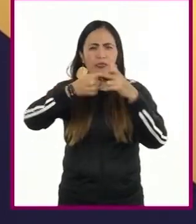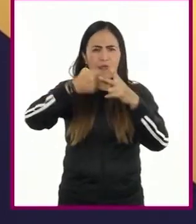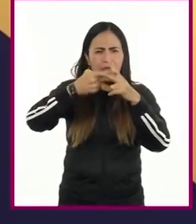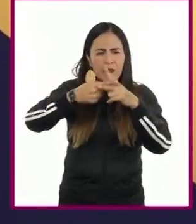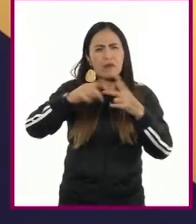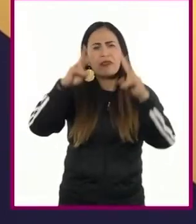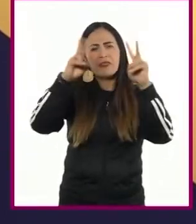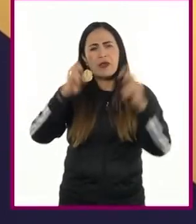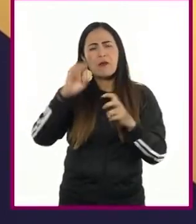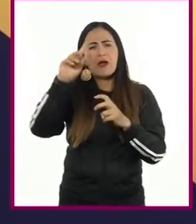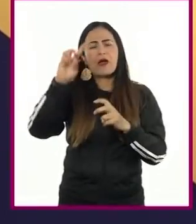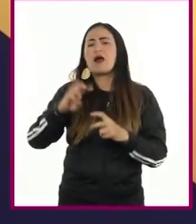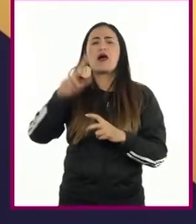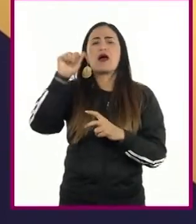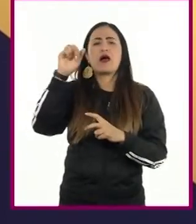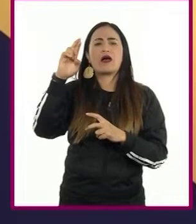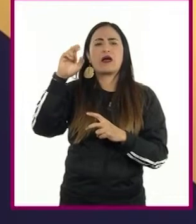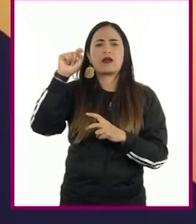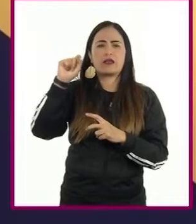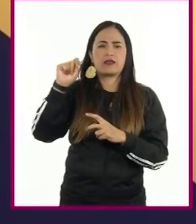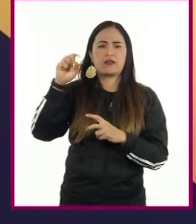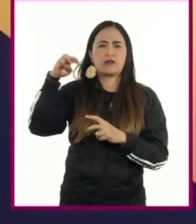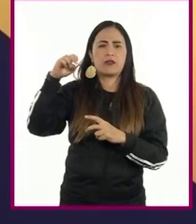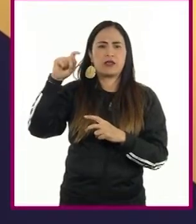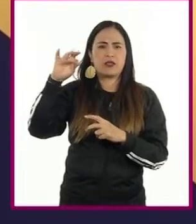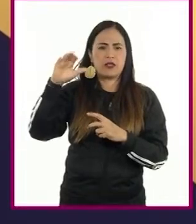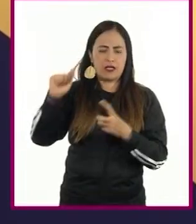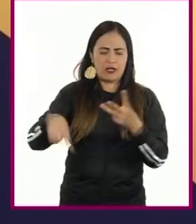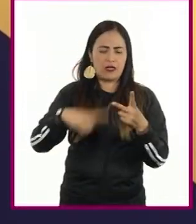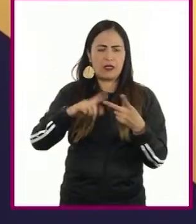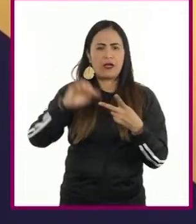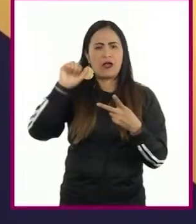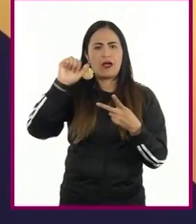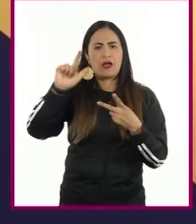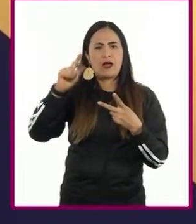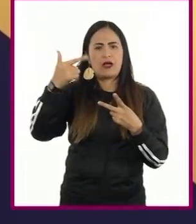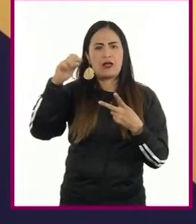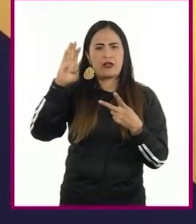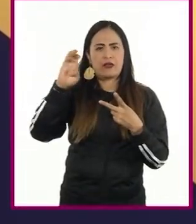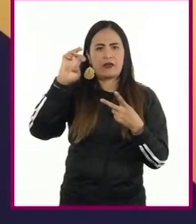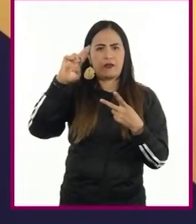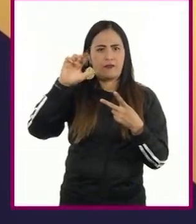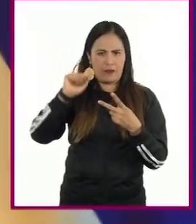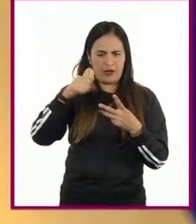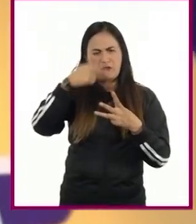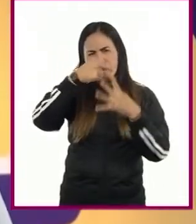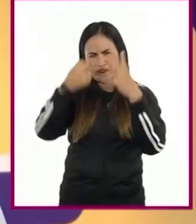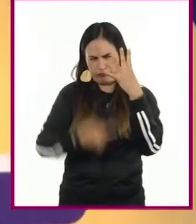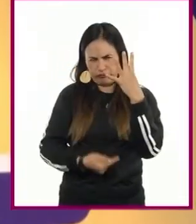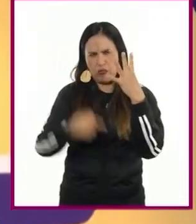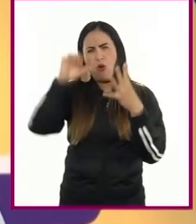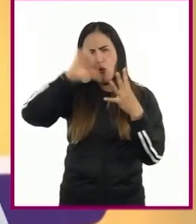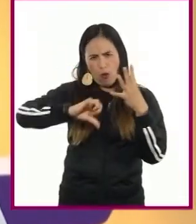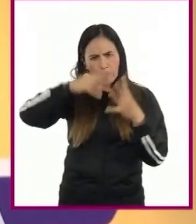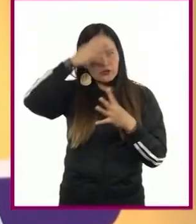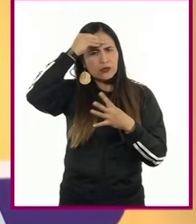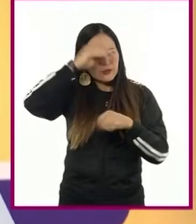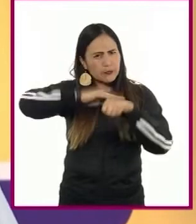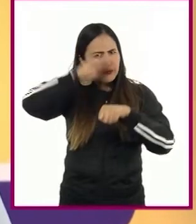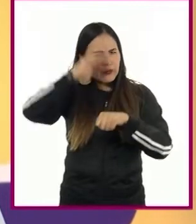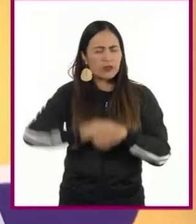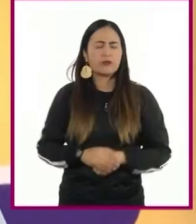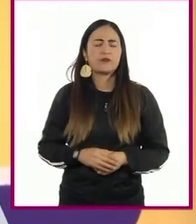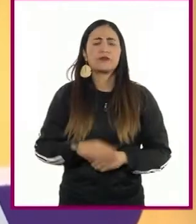aritmética, álgebra, geometría, proporción divina o razón áurea, entre otros. Durante esta